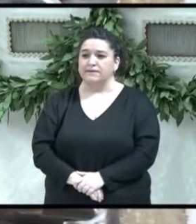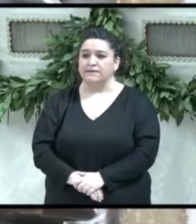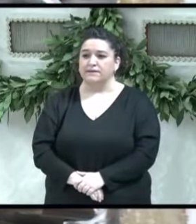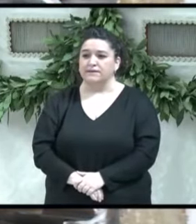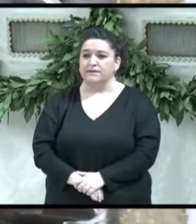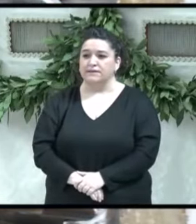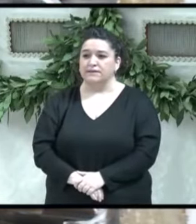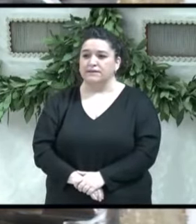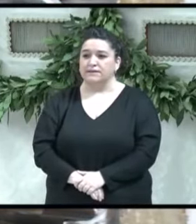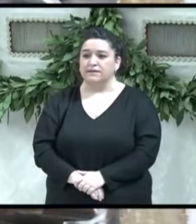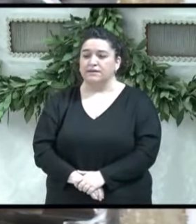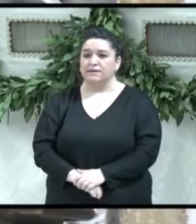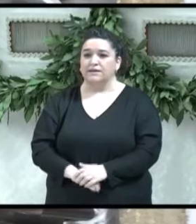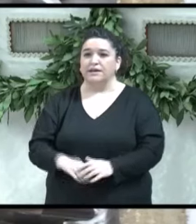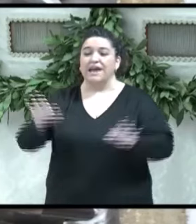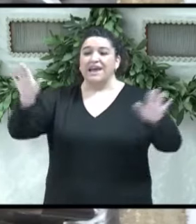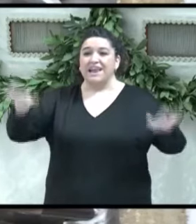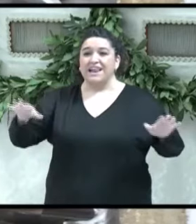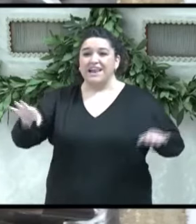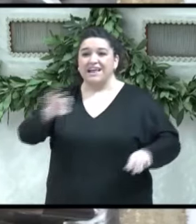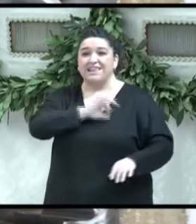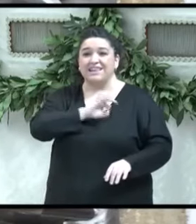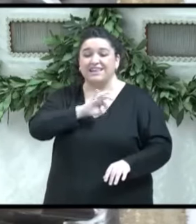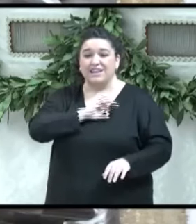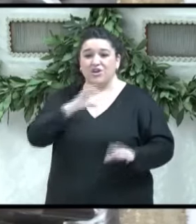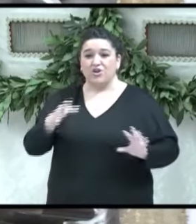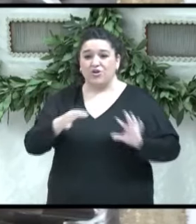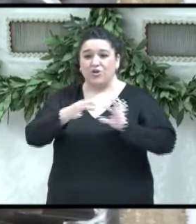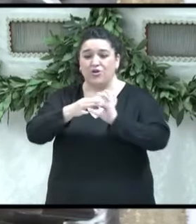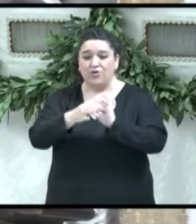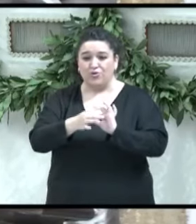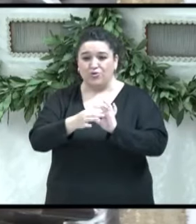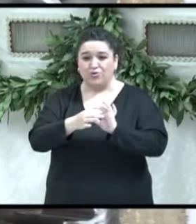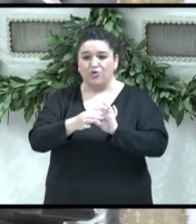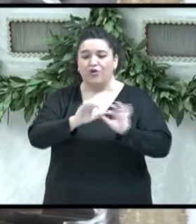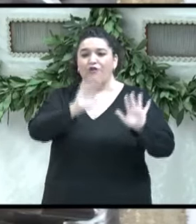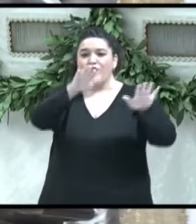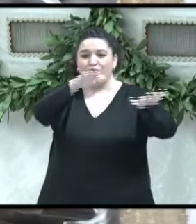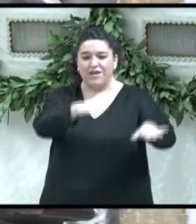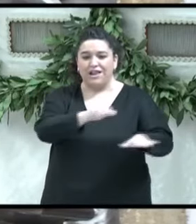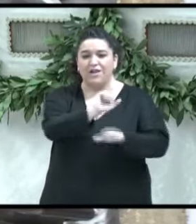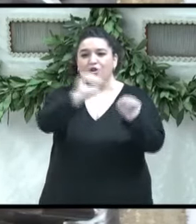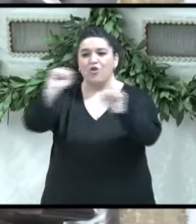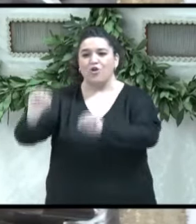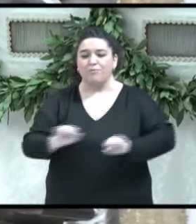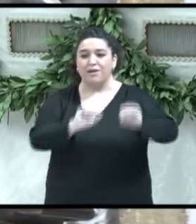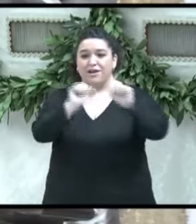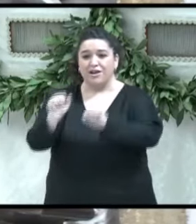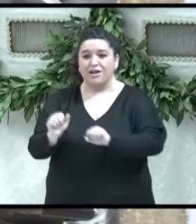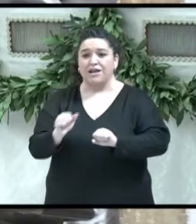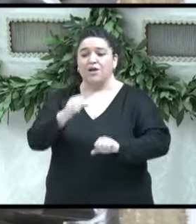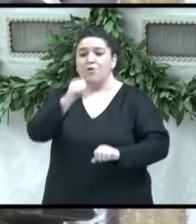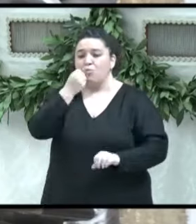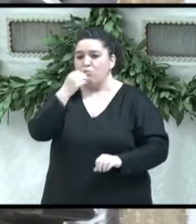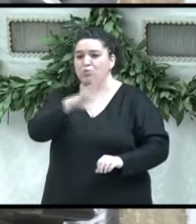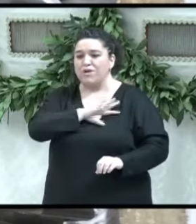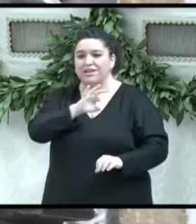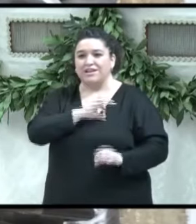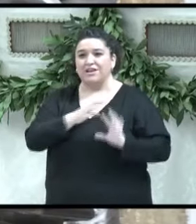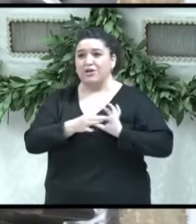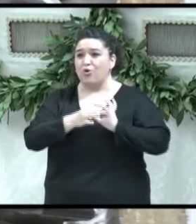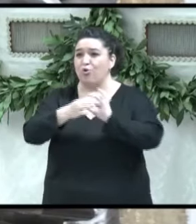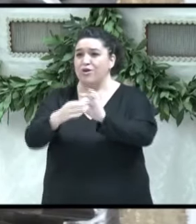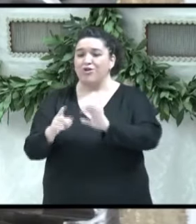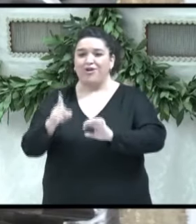anias el Ángel del señor acampa en torno a sus fieles y los protege gustad y ved qué bueno es el señor dichoso el que se